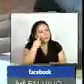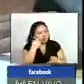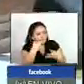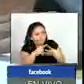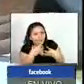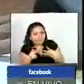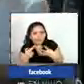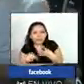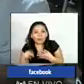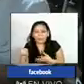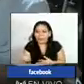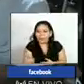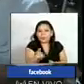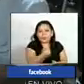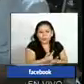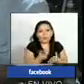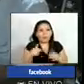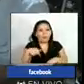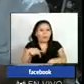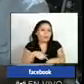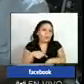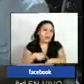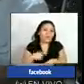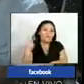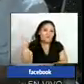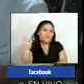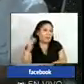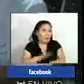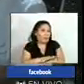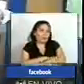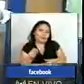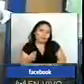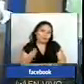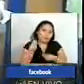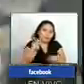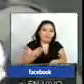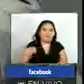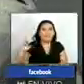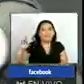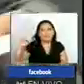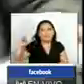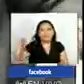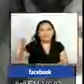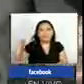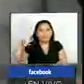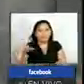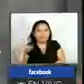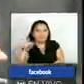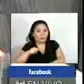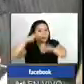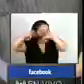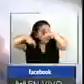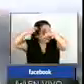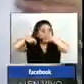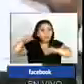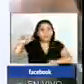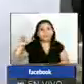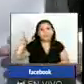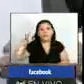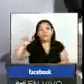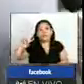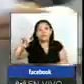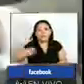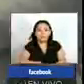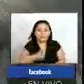segmento de contribuyentes que hasta la fecha no han realizado sus declaraciones. Con imágenes de Eber Ábalos, Carla